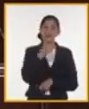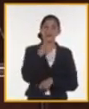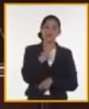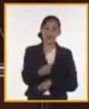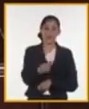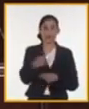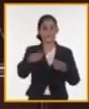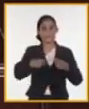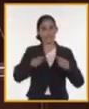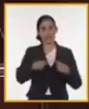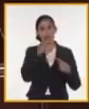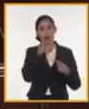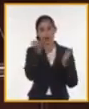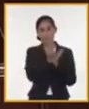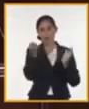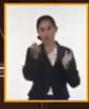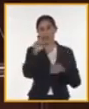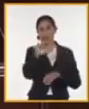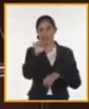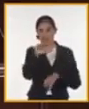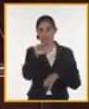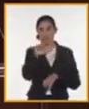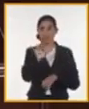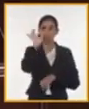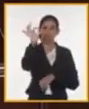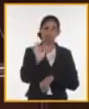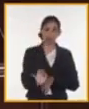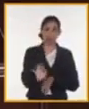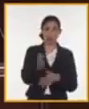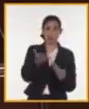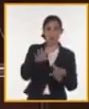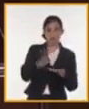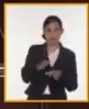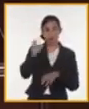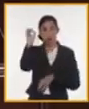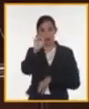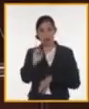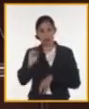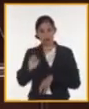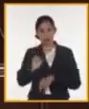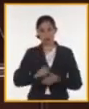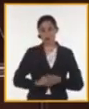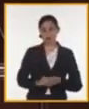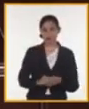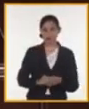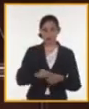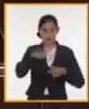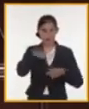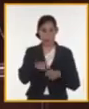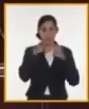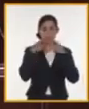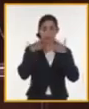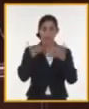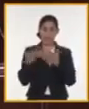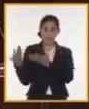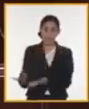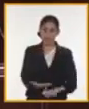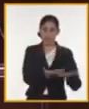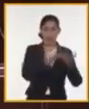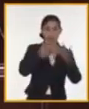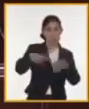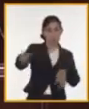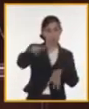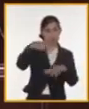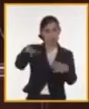hasta un 15% de cooptación para el organismo. En esta ocasión presentamos a ustedes los